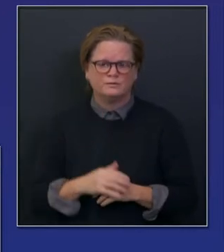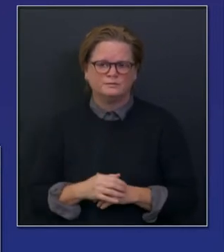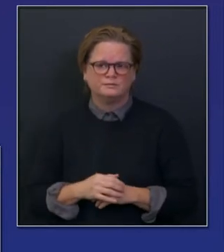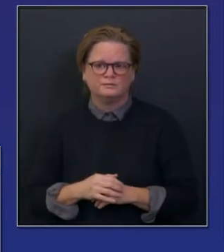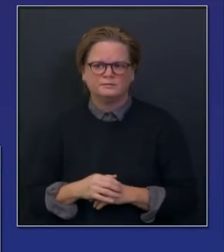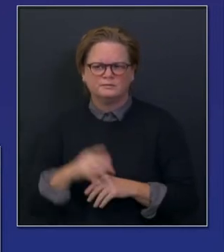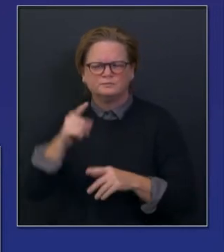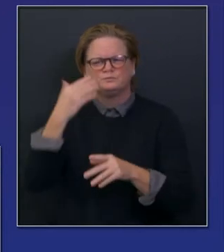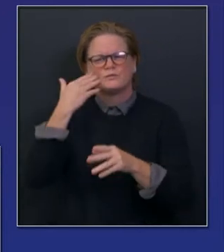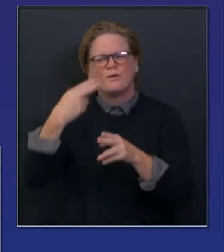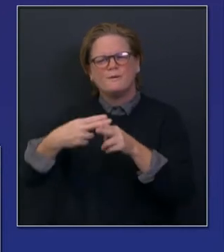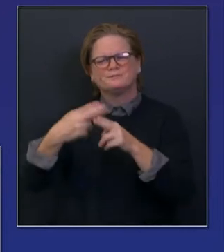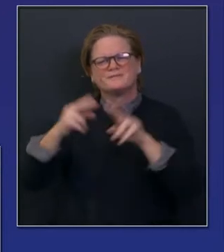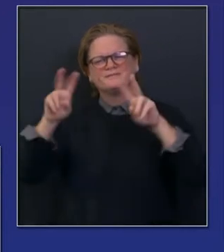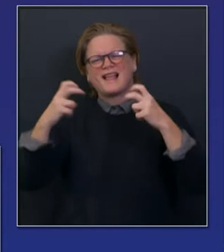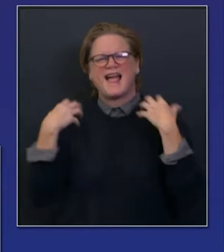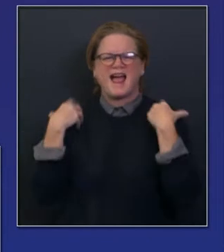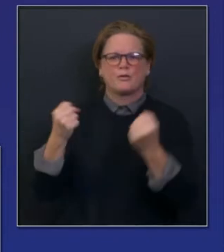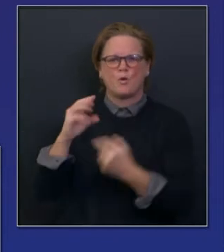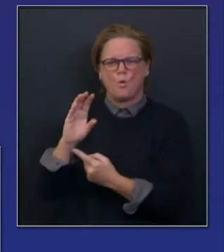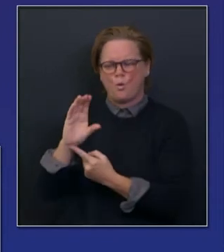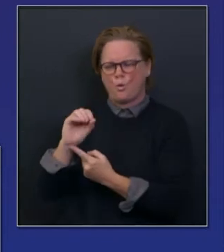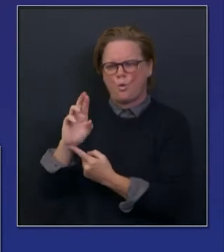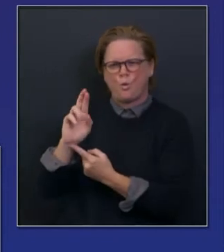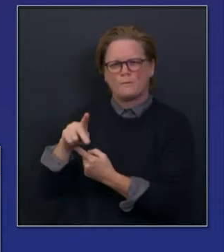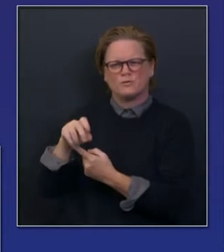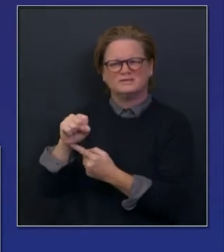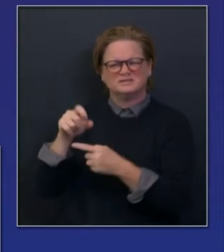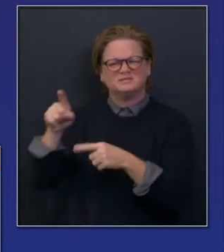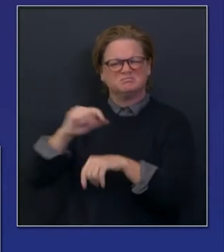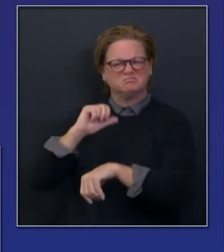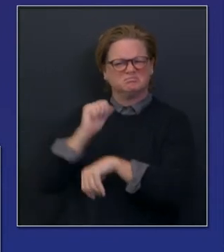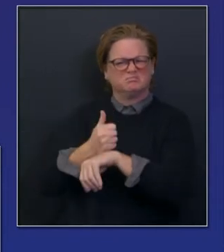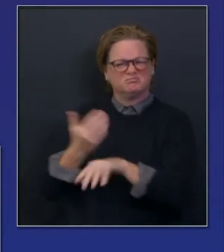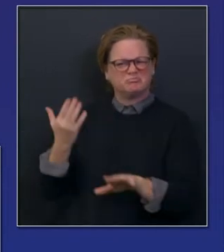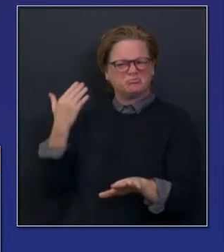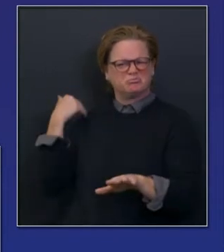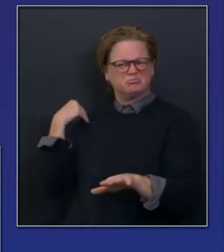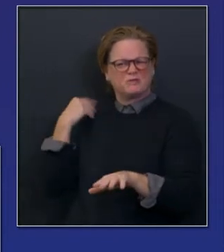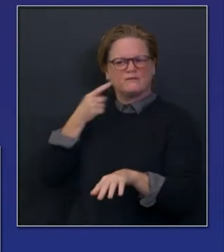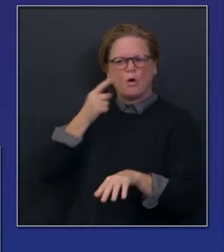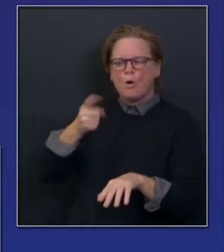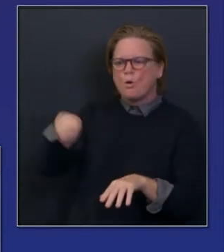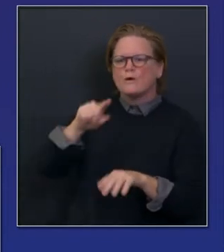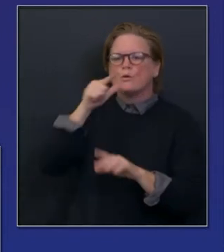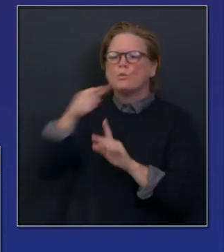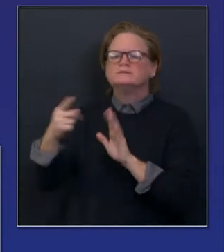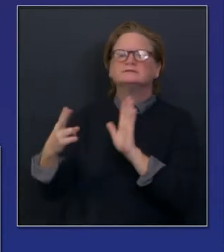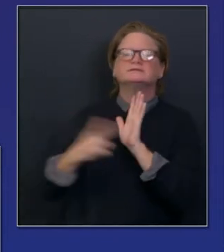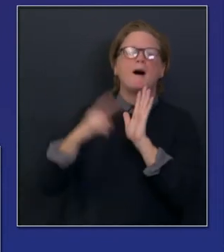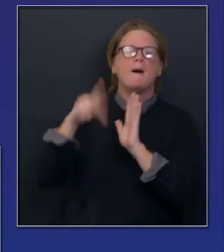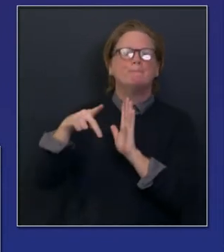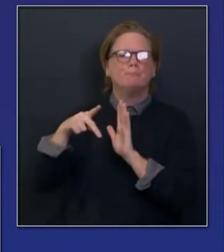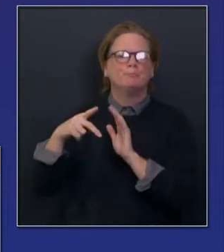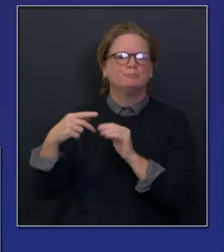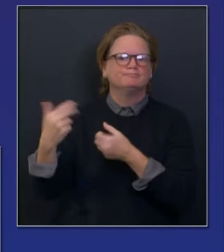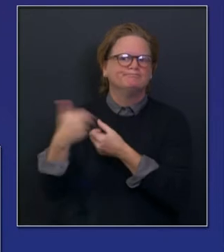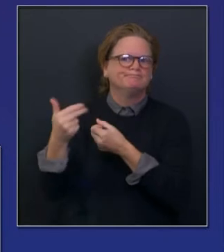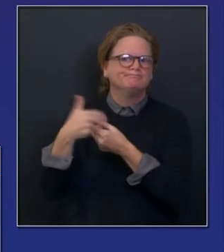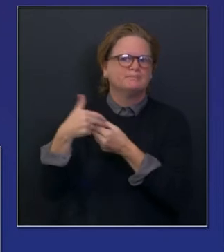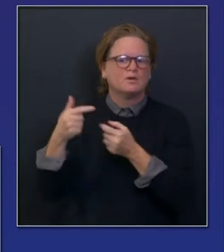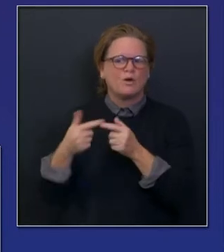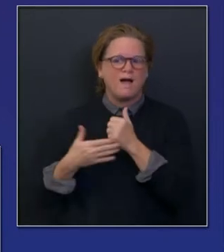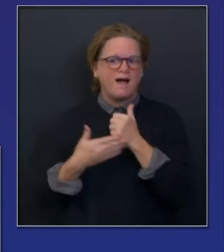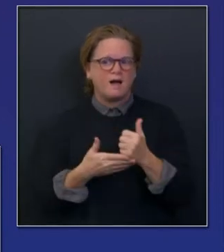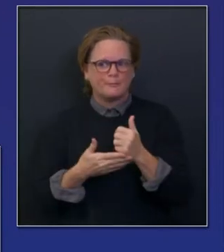Y mencioné hace un momento el cuerpo de sanidad o de salud. Hasta la fecha tenemos casi 3,000 turnos cubiertos,